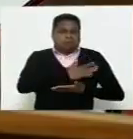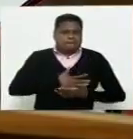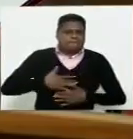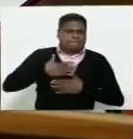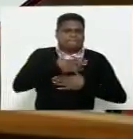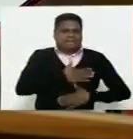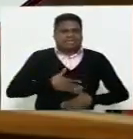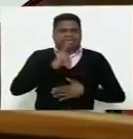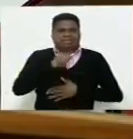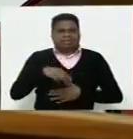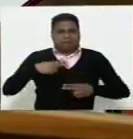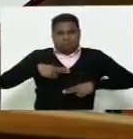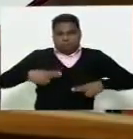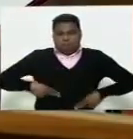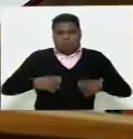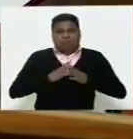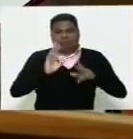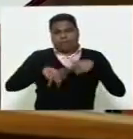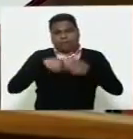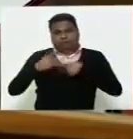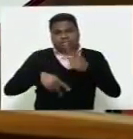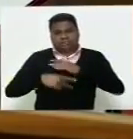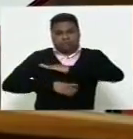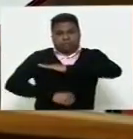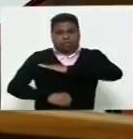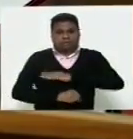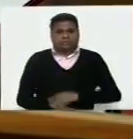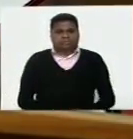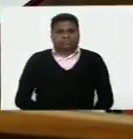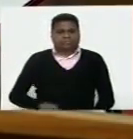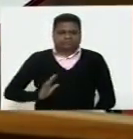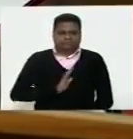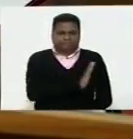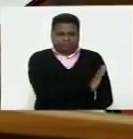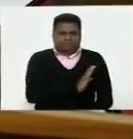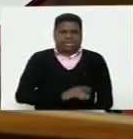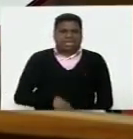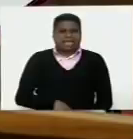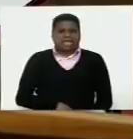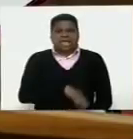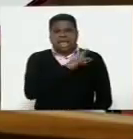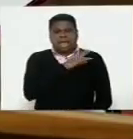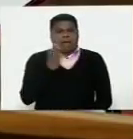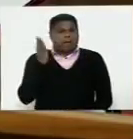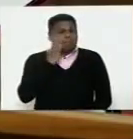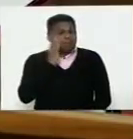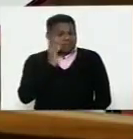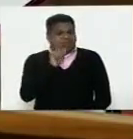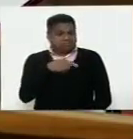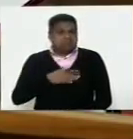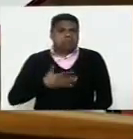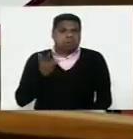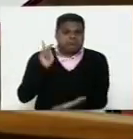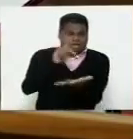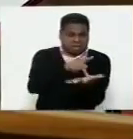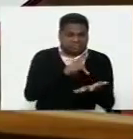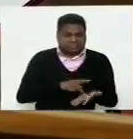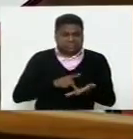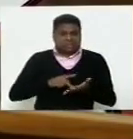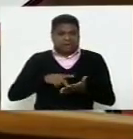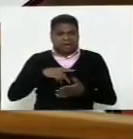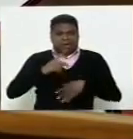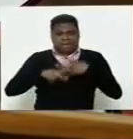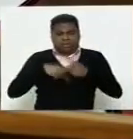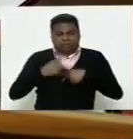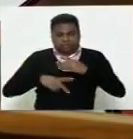humanizada de este proceso. El padre del recién nacido o la recién nacida tiene derecho a estar presente durante el proceso